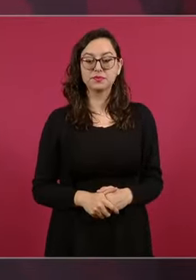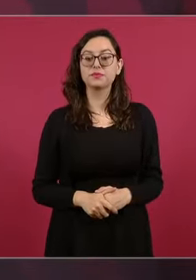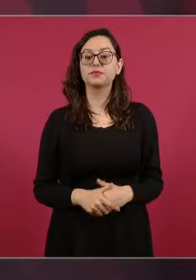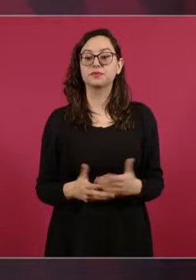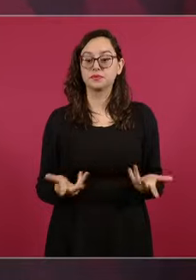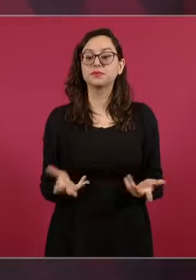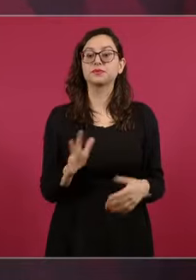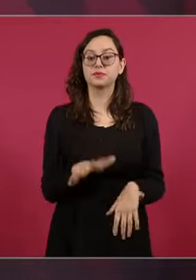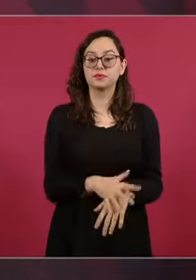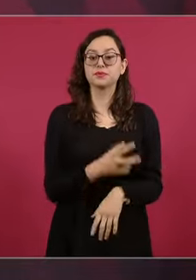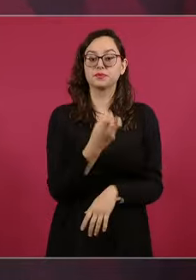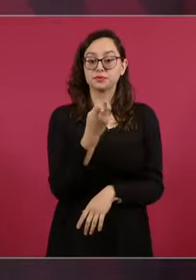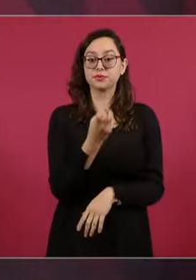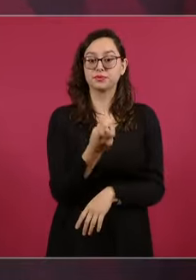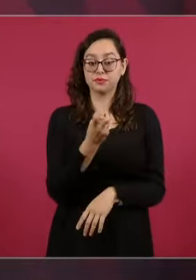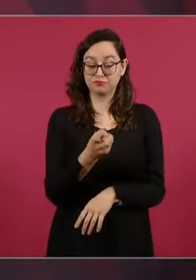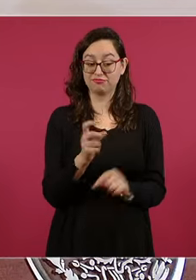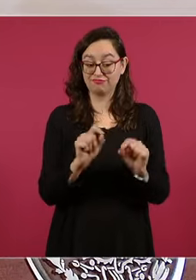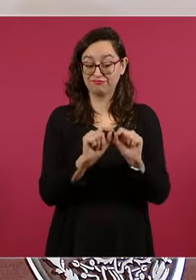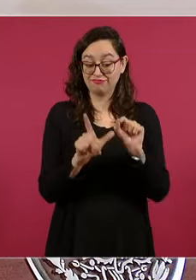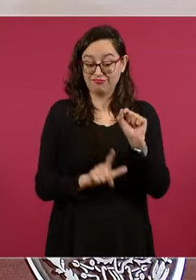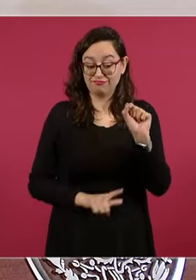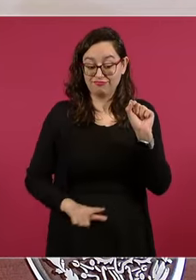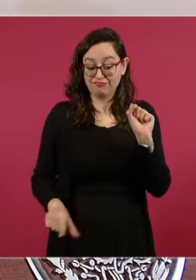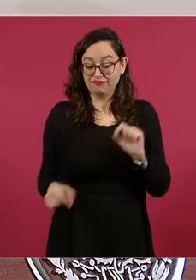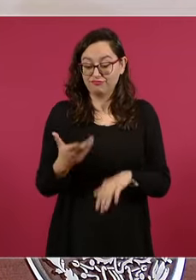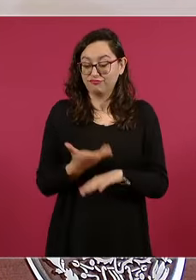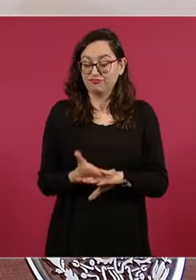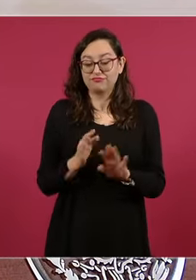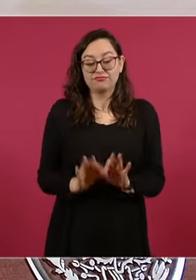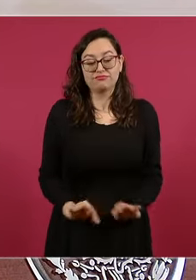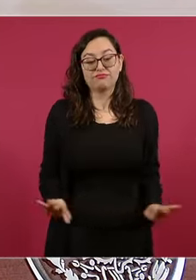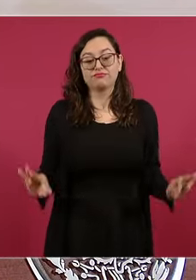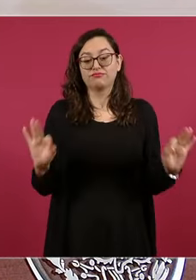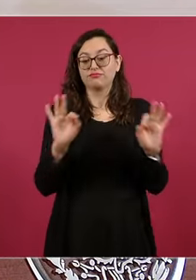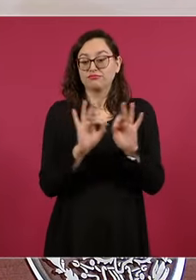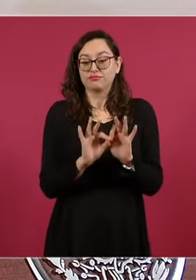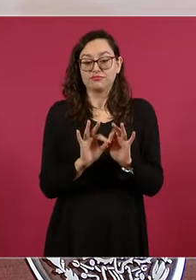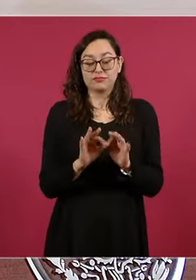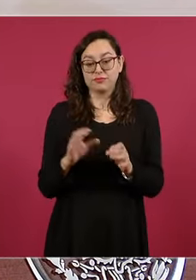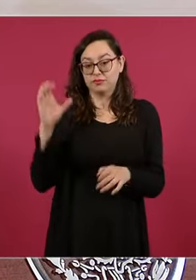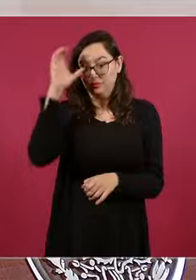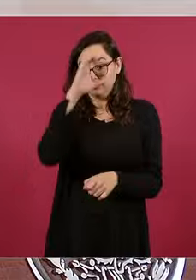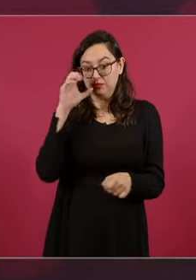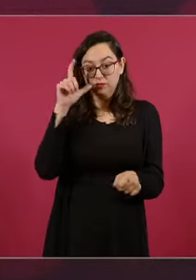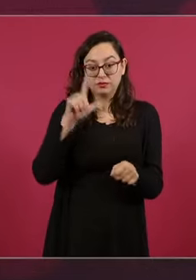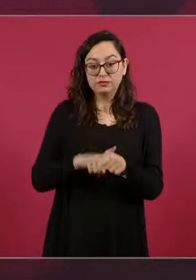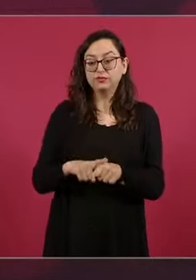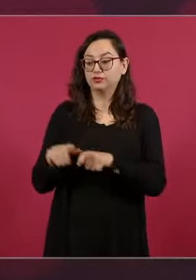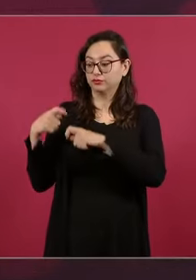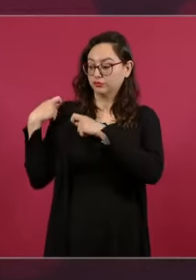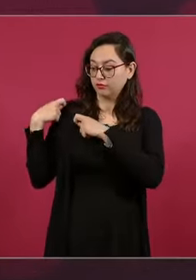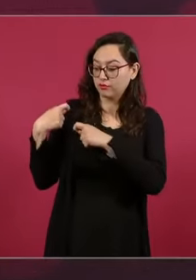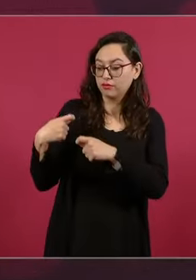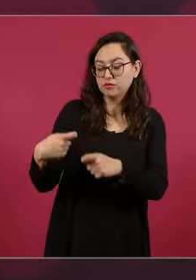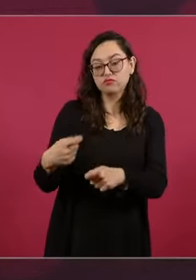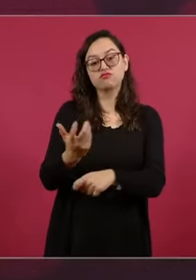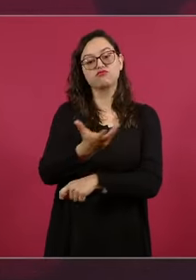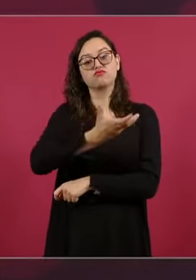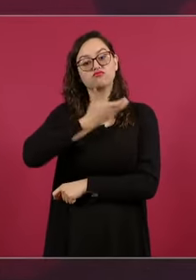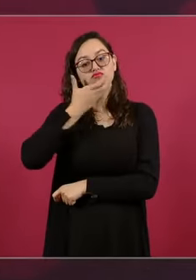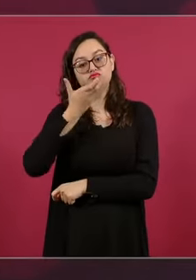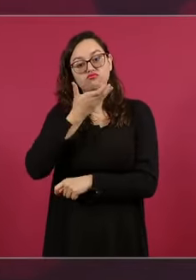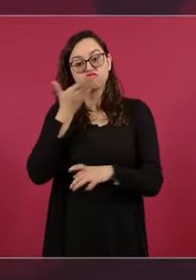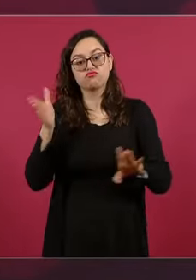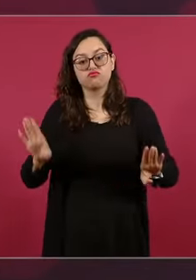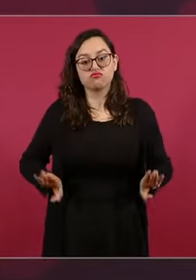Por eso es importante México, porque conservamos tradiciones, costumbres, tenemos una gran reserva